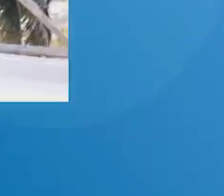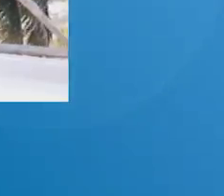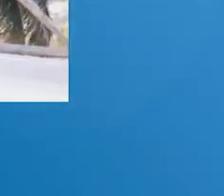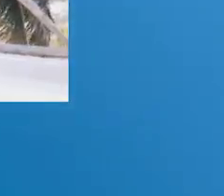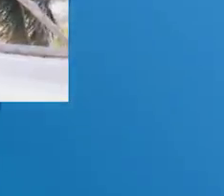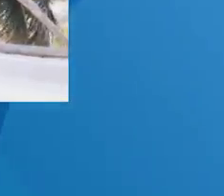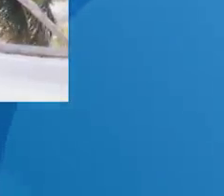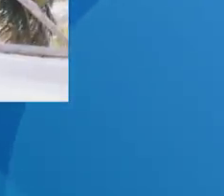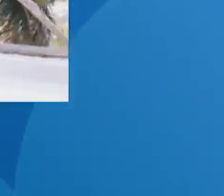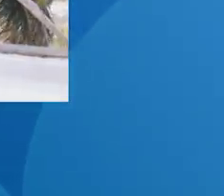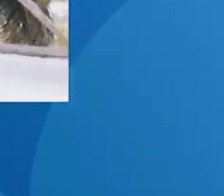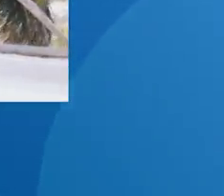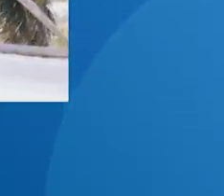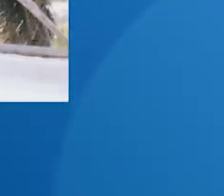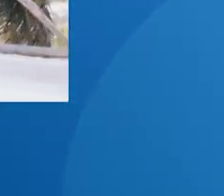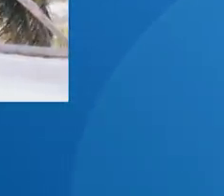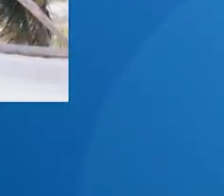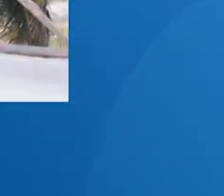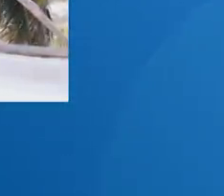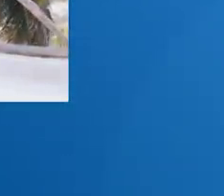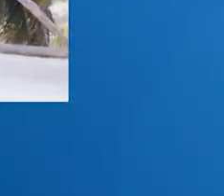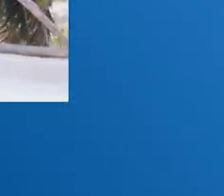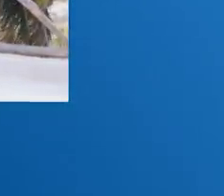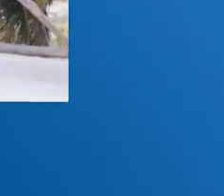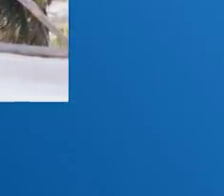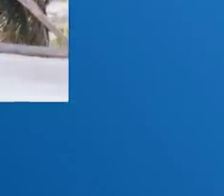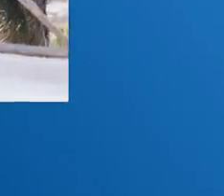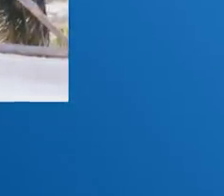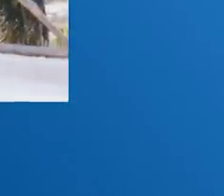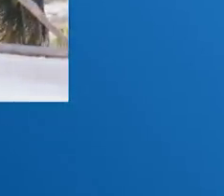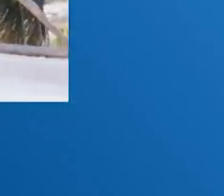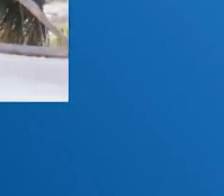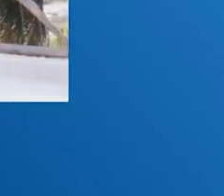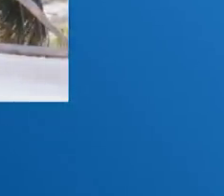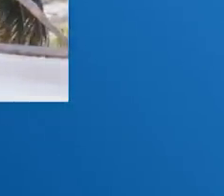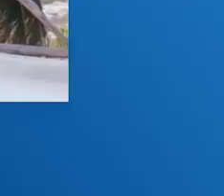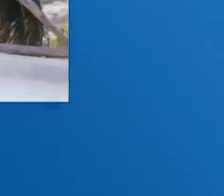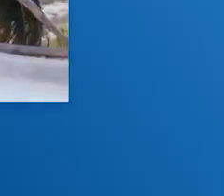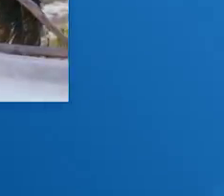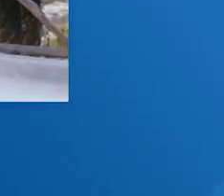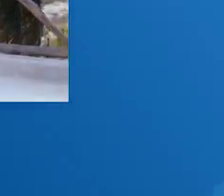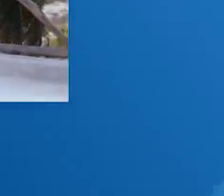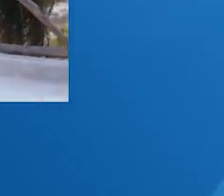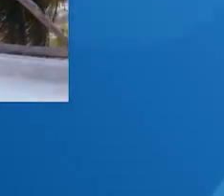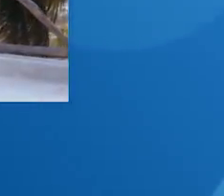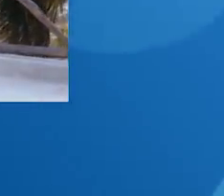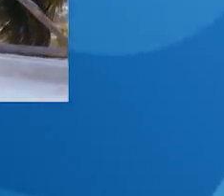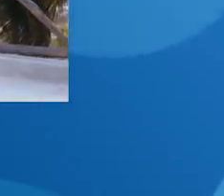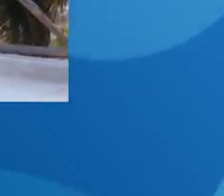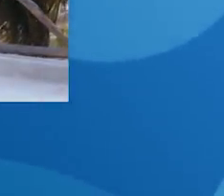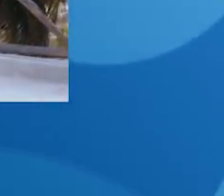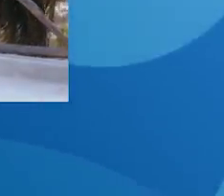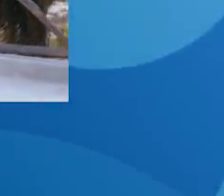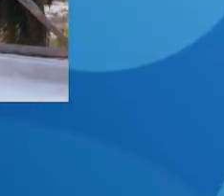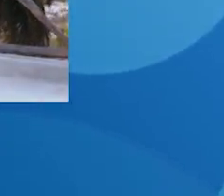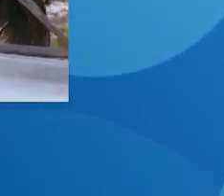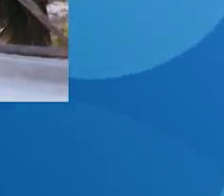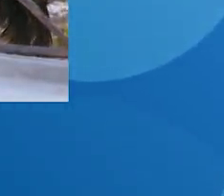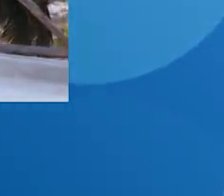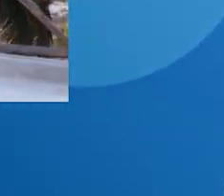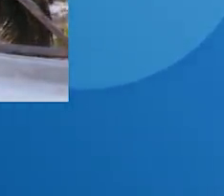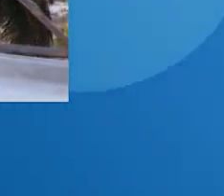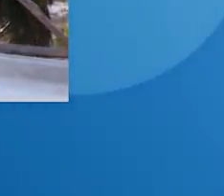7, 8. Soltamos hacia adelante, hacia abajo. 3,